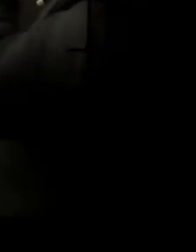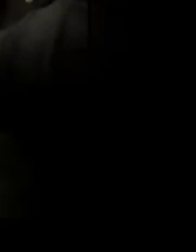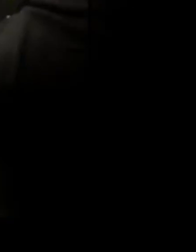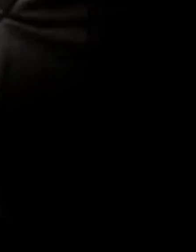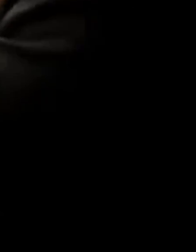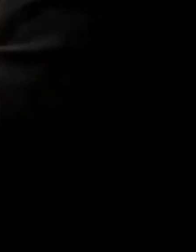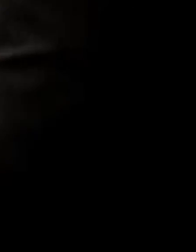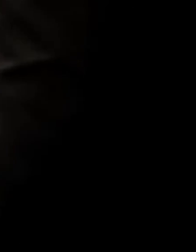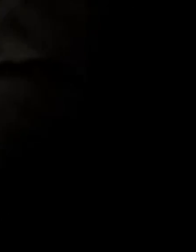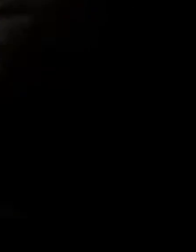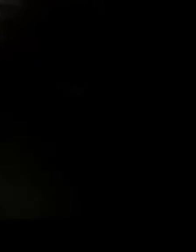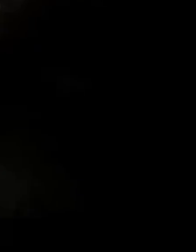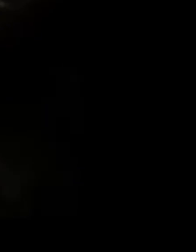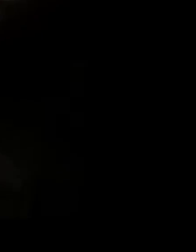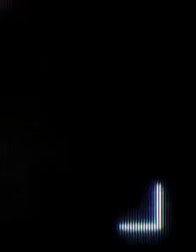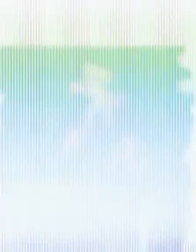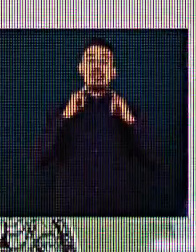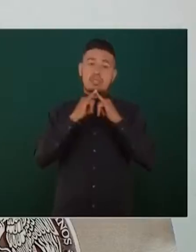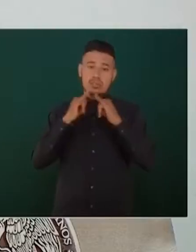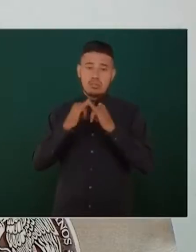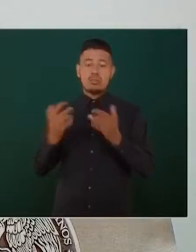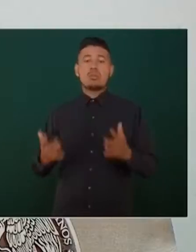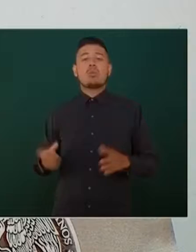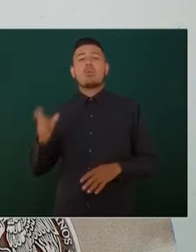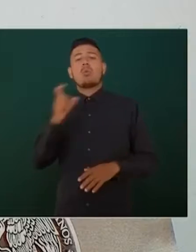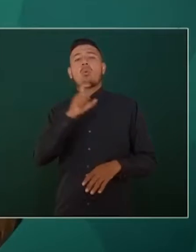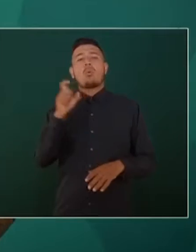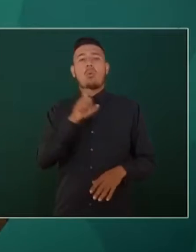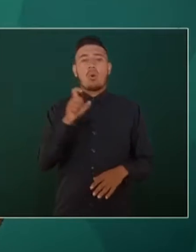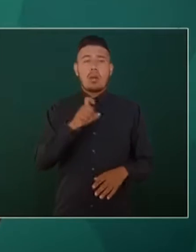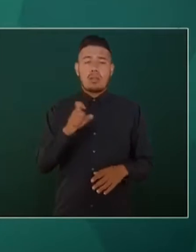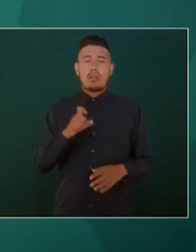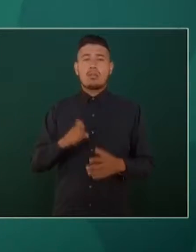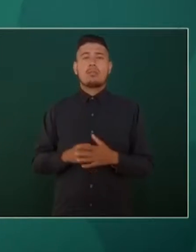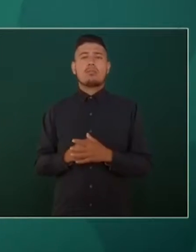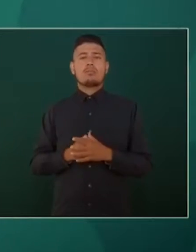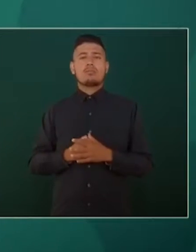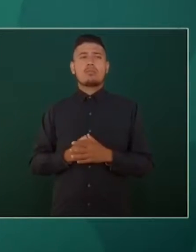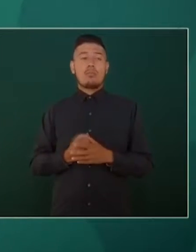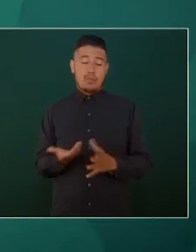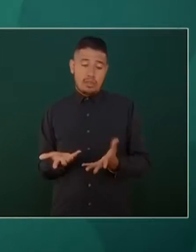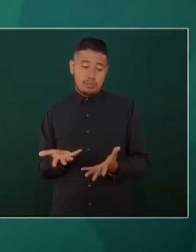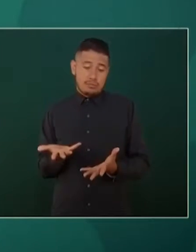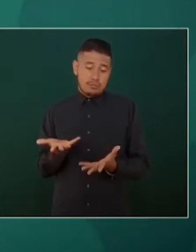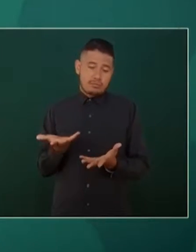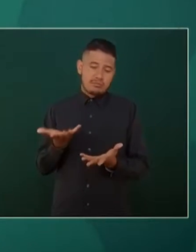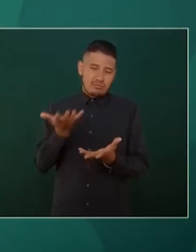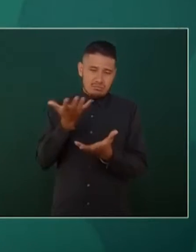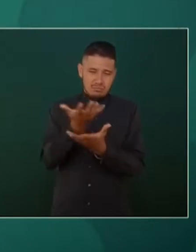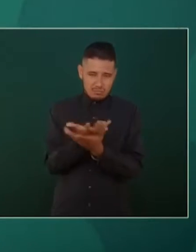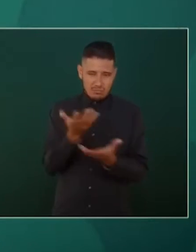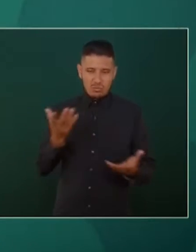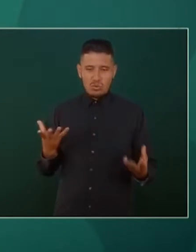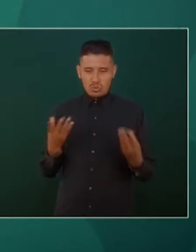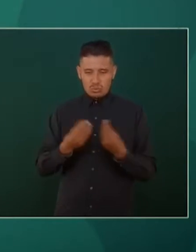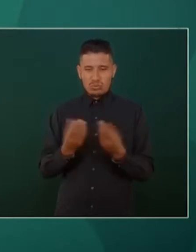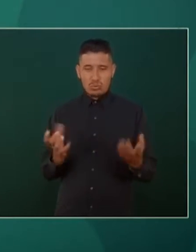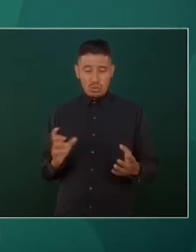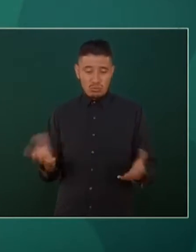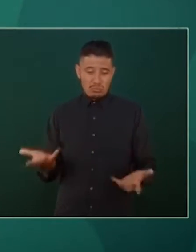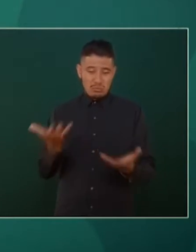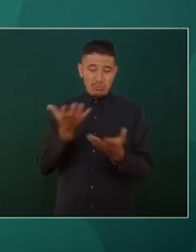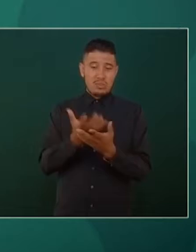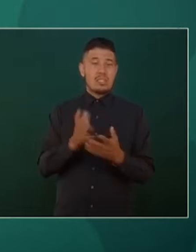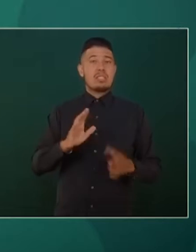su actuación en labores de seguridad pública. Cuando nos incorporaron ya de